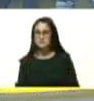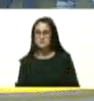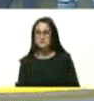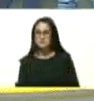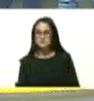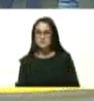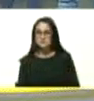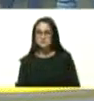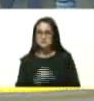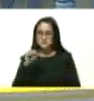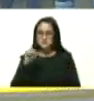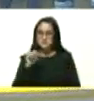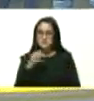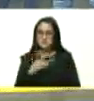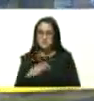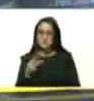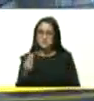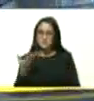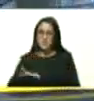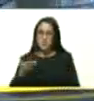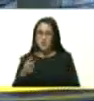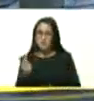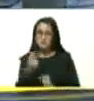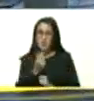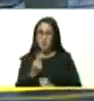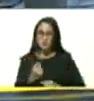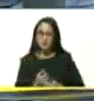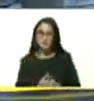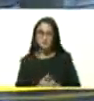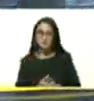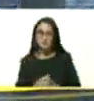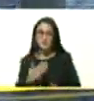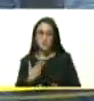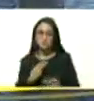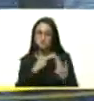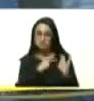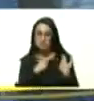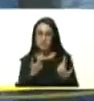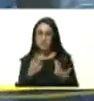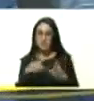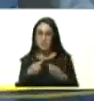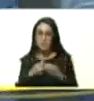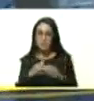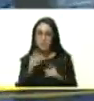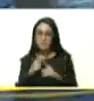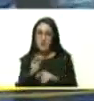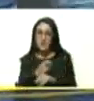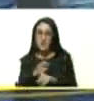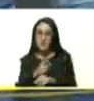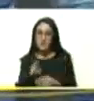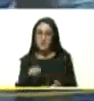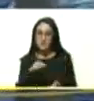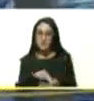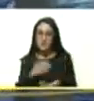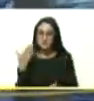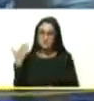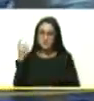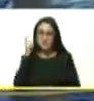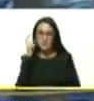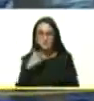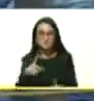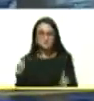Sí, presidente, muy importante lo que usted acaba de mencionar. Y es nuestra tarea que en conjunto con el gobierno nacional, hace unos días